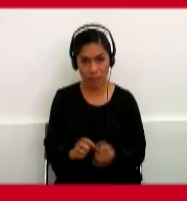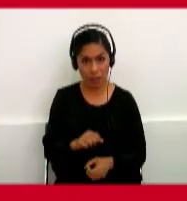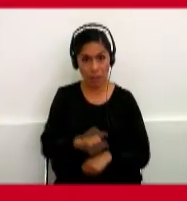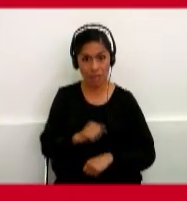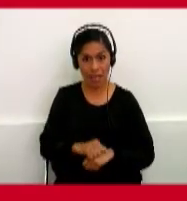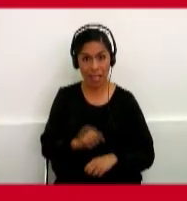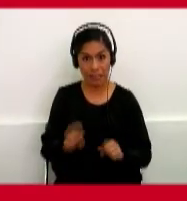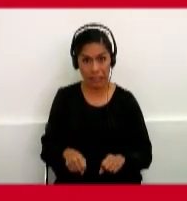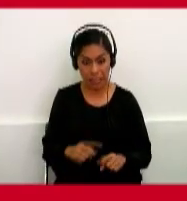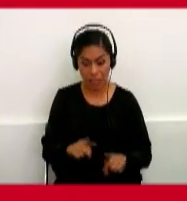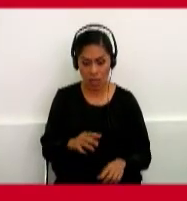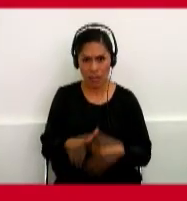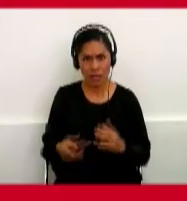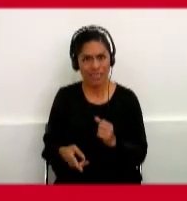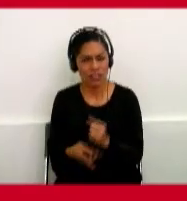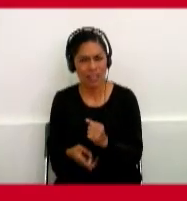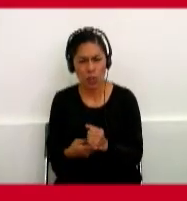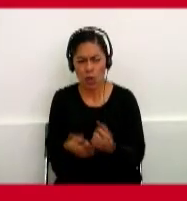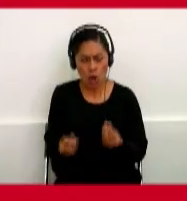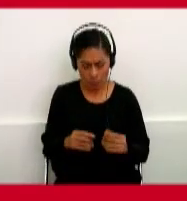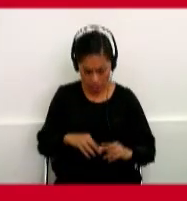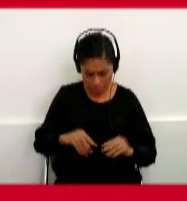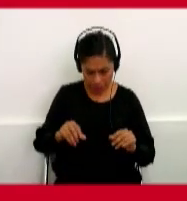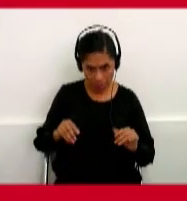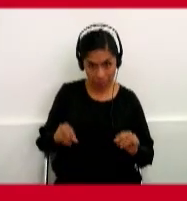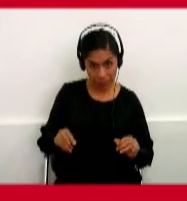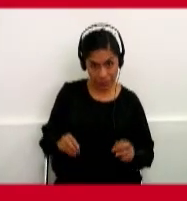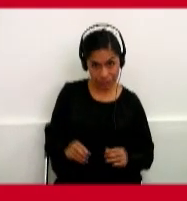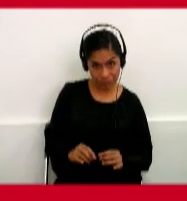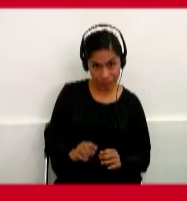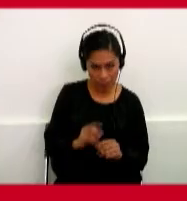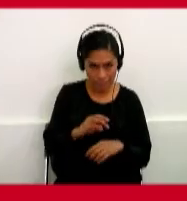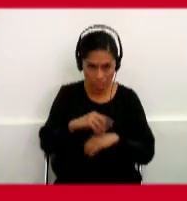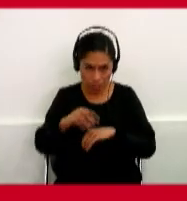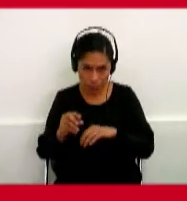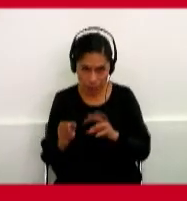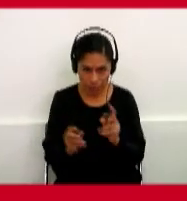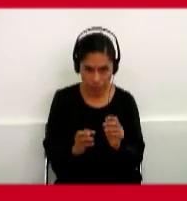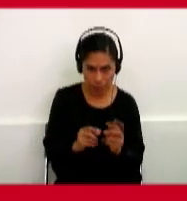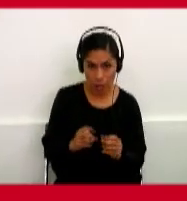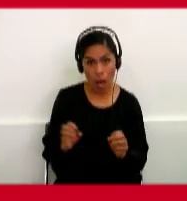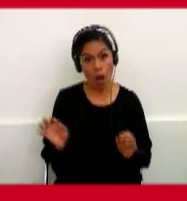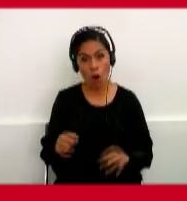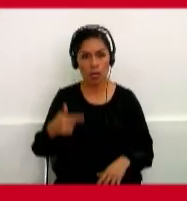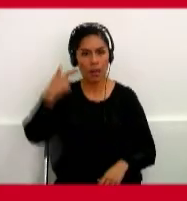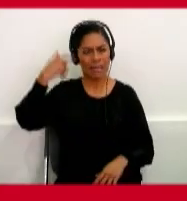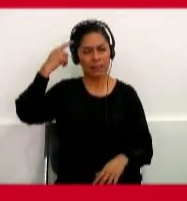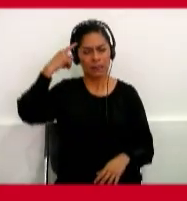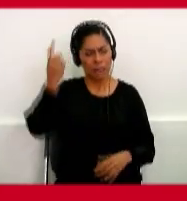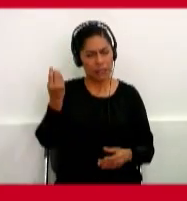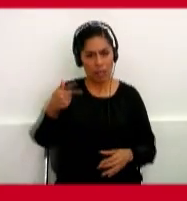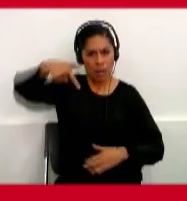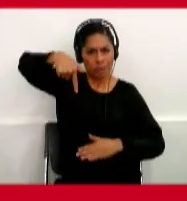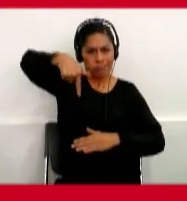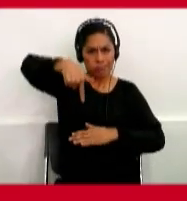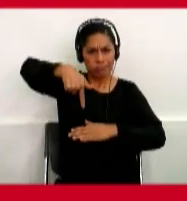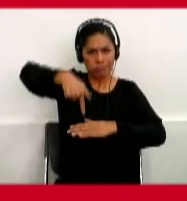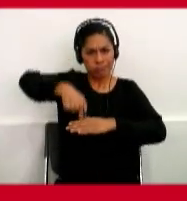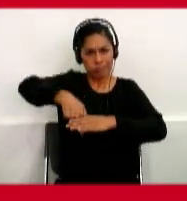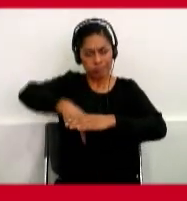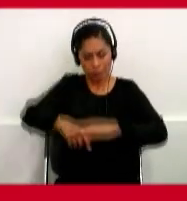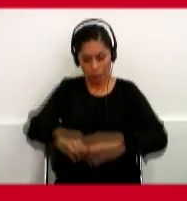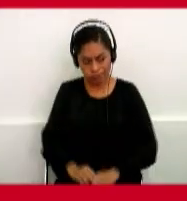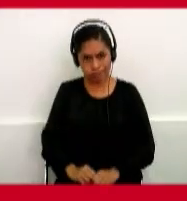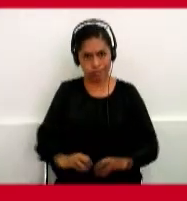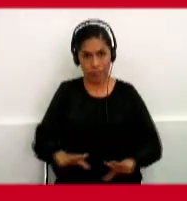yo me aseguro de lograr la fragmentación en función de la perforación y voladura que tengo pensada. Entonces, la estabilidad de ese pilar es importante al